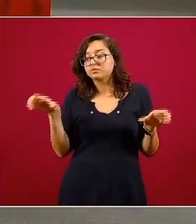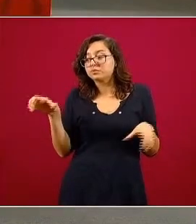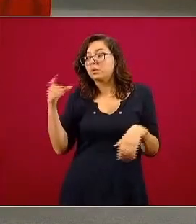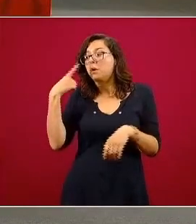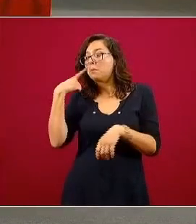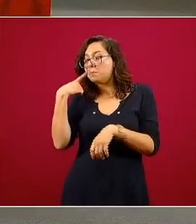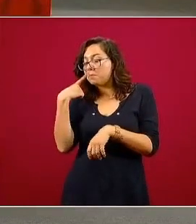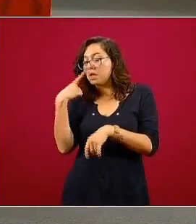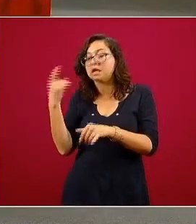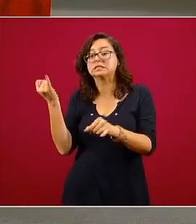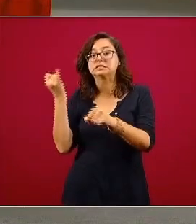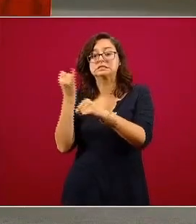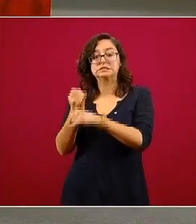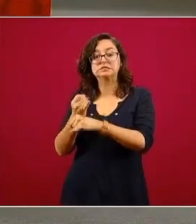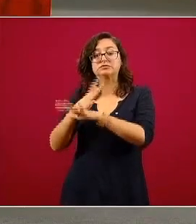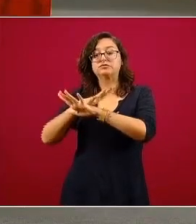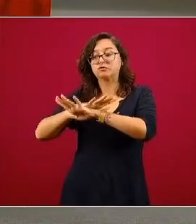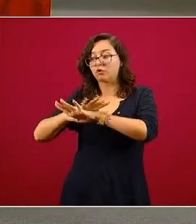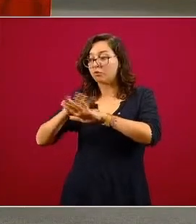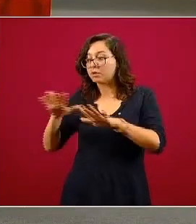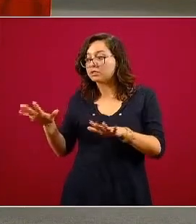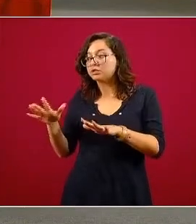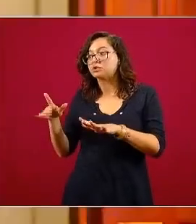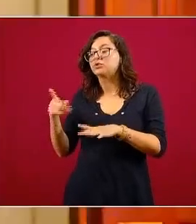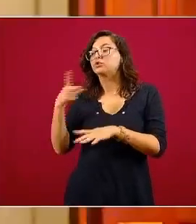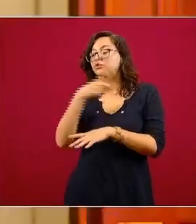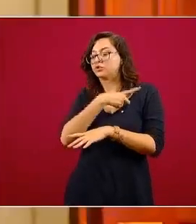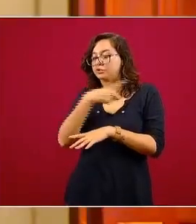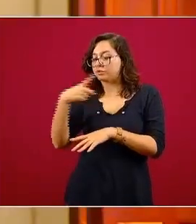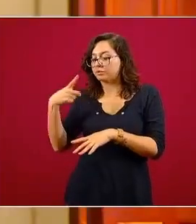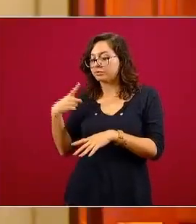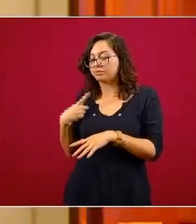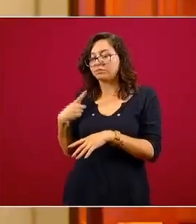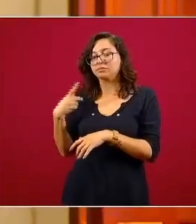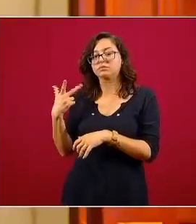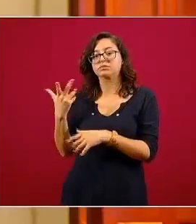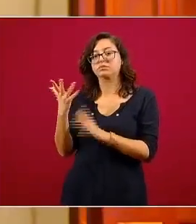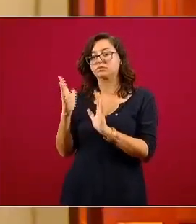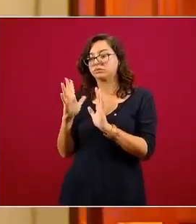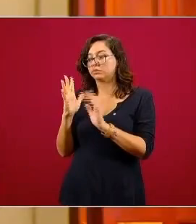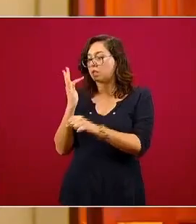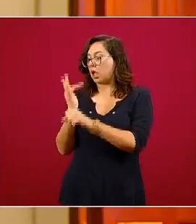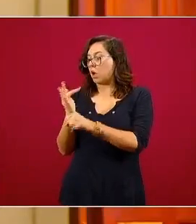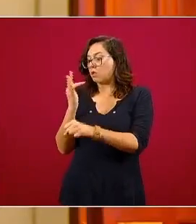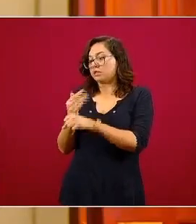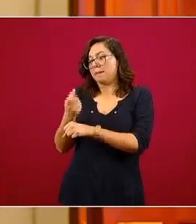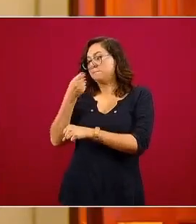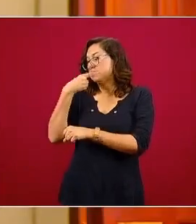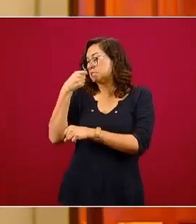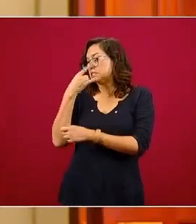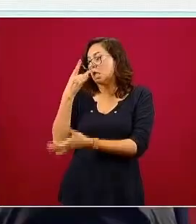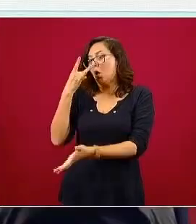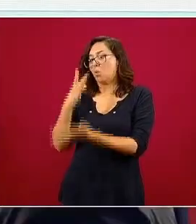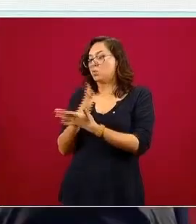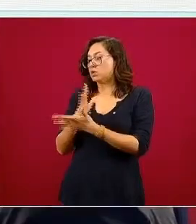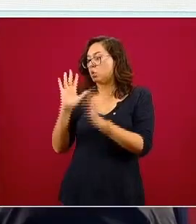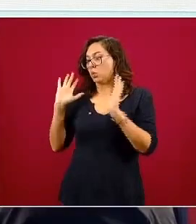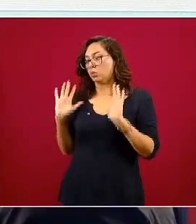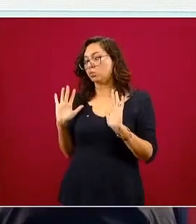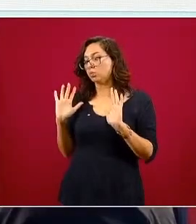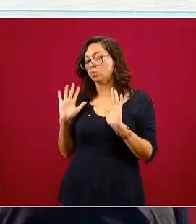recibir forzosamente el tratamiento estándar que hay en este momento para tratar la